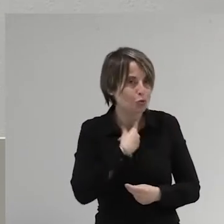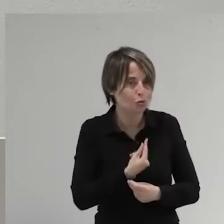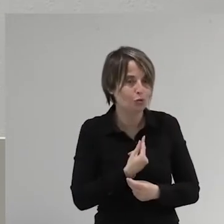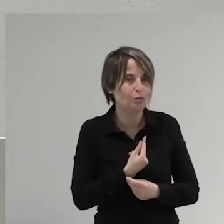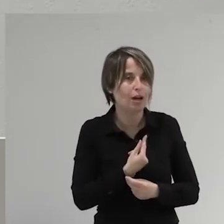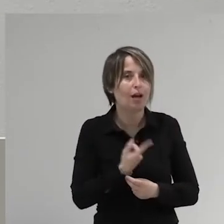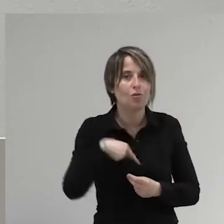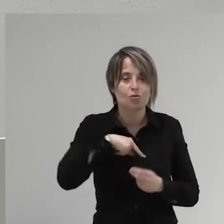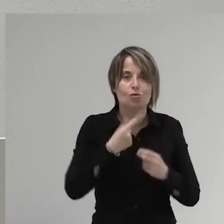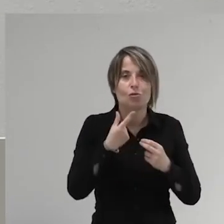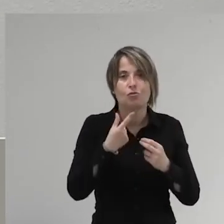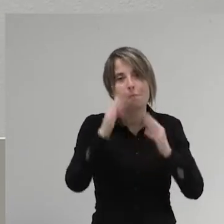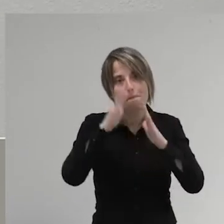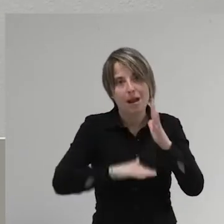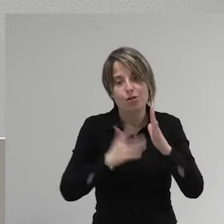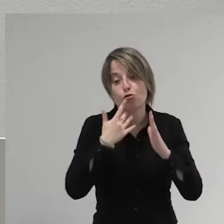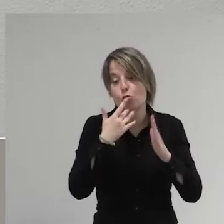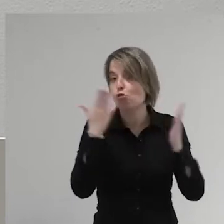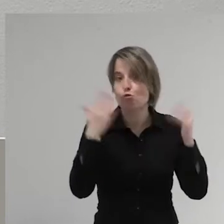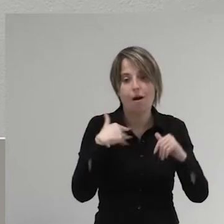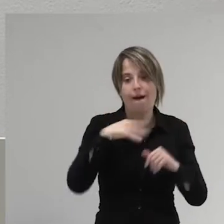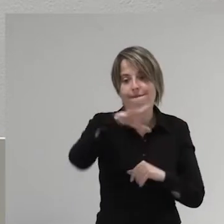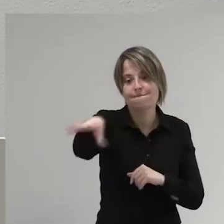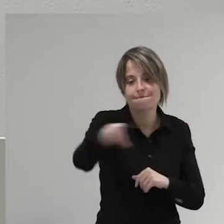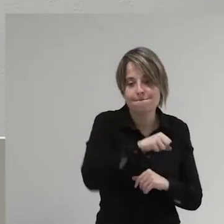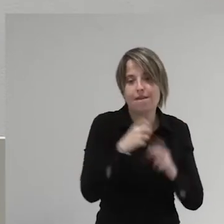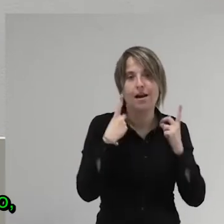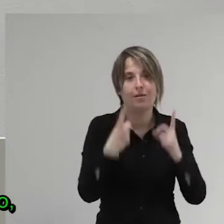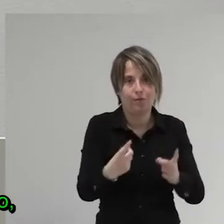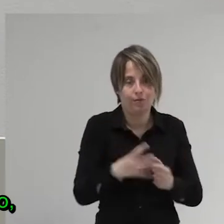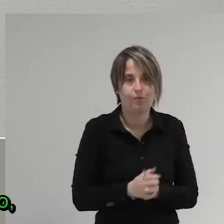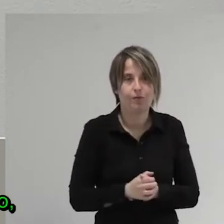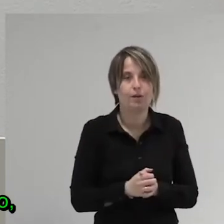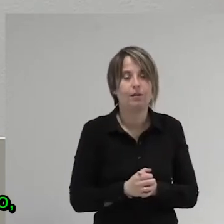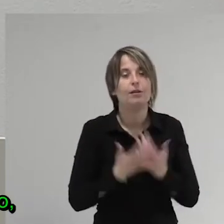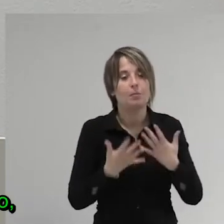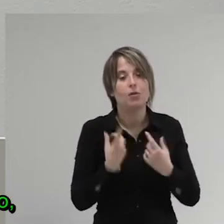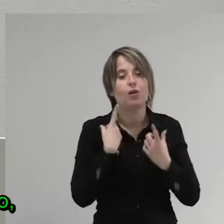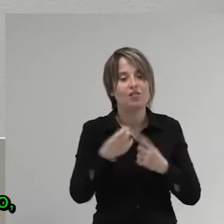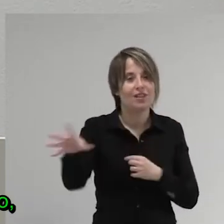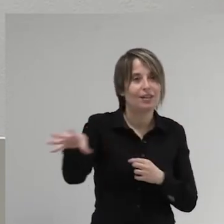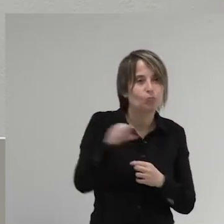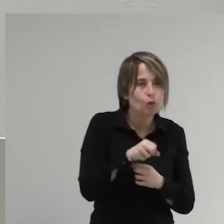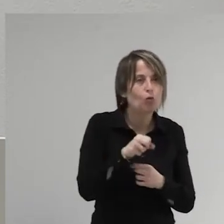que tenemos, y como no lo tenemos, necesitamos sacarlo de algún lado, pero necesitamos sacarlo de algún lado